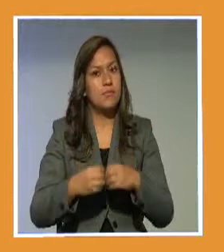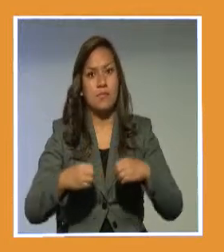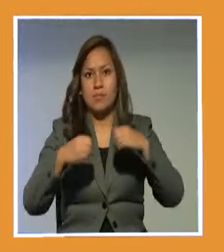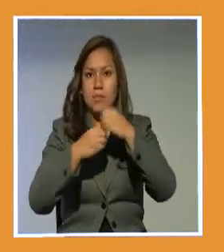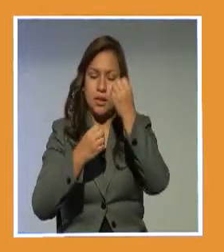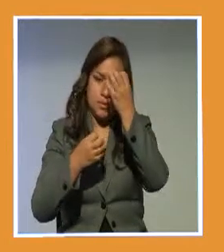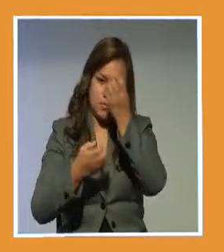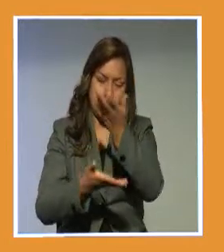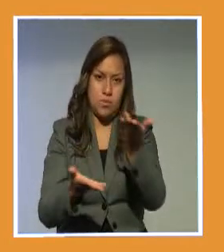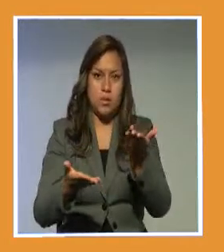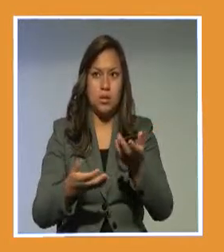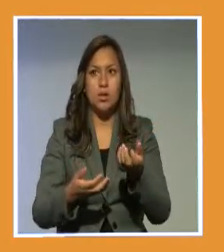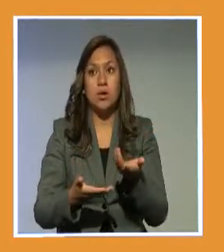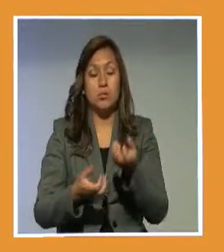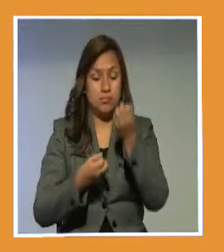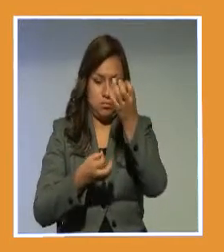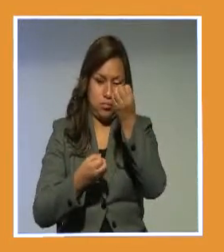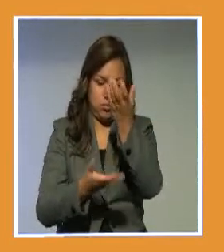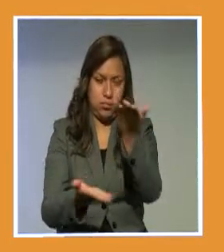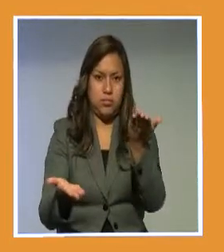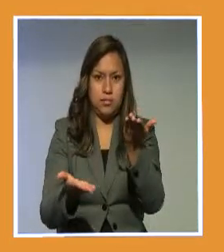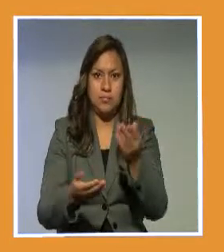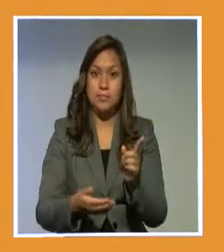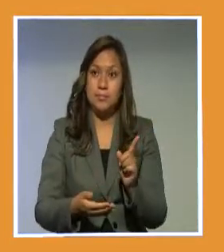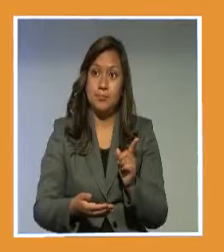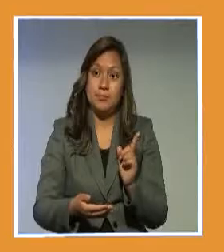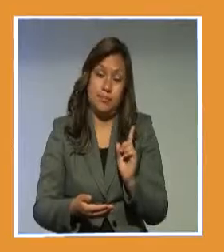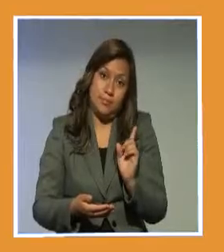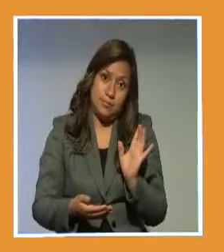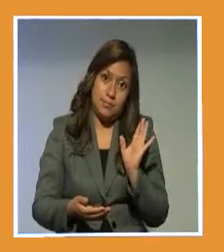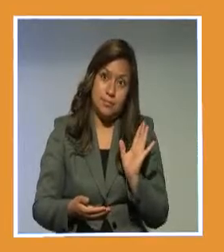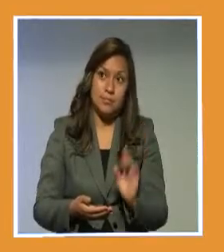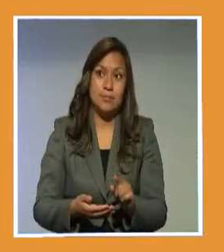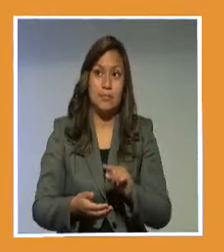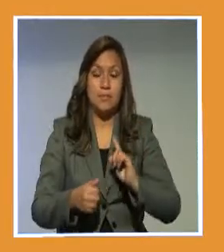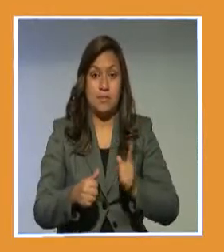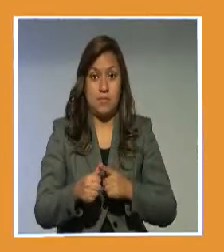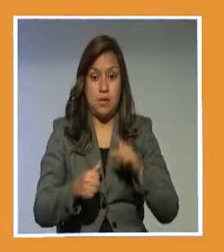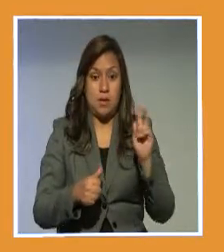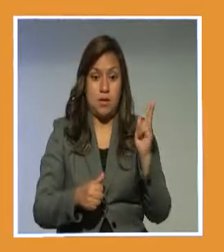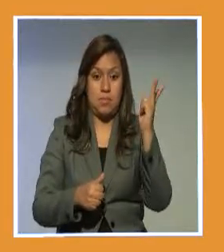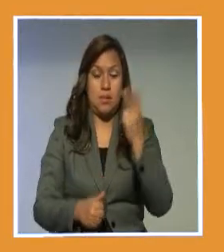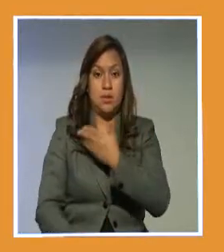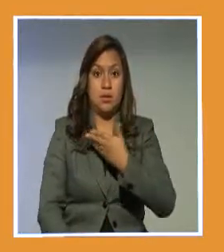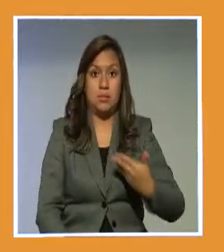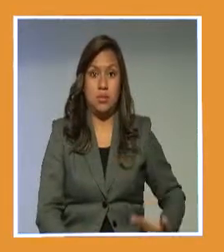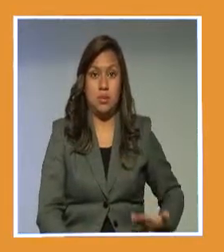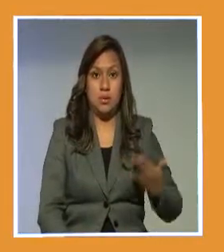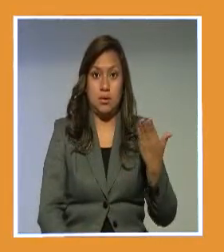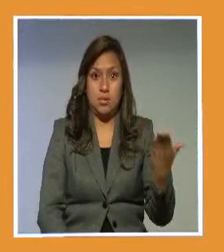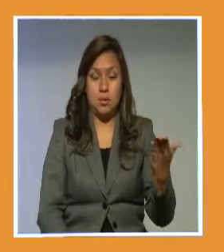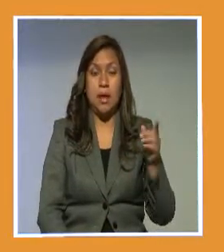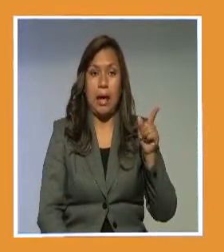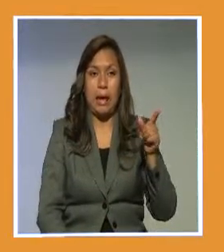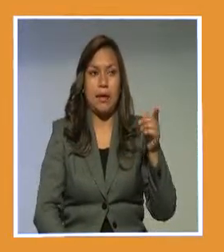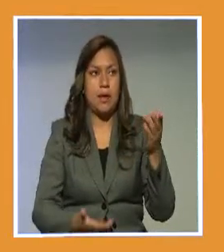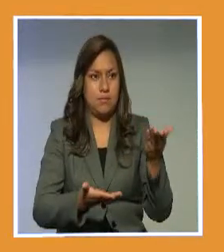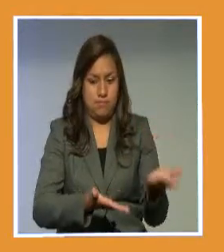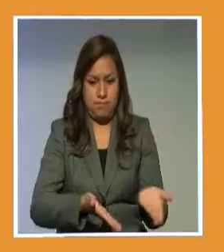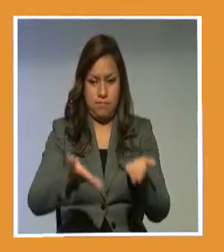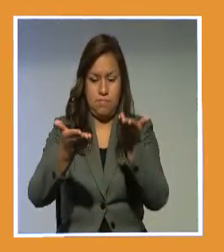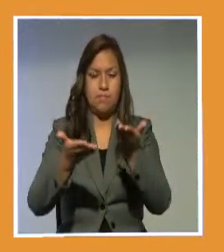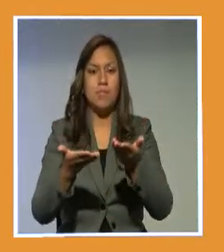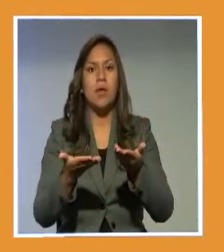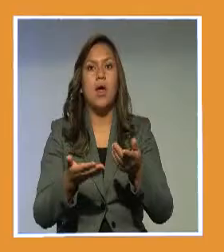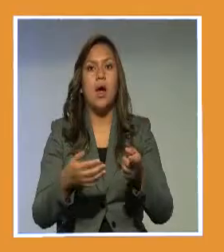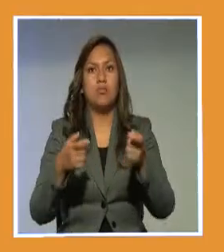para comentarles. No sin eso quiere decir que, bueno, nuestra primera vicepresidenta Rosana Alvarado, que queda al frente de la Asamblea Nacional durante